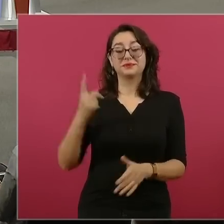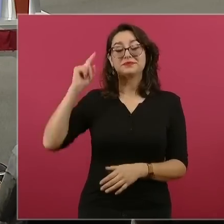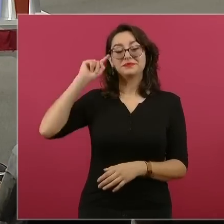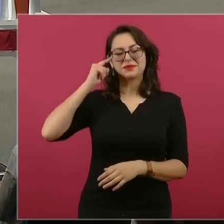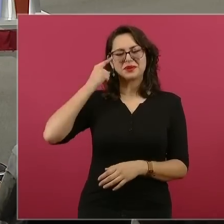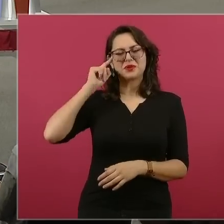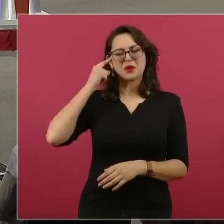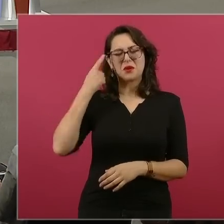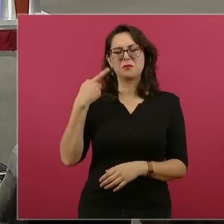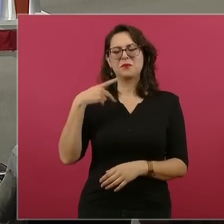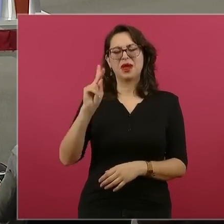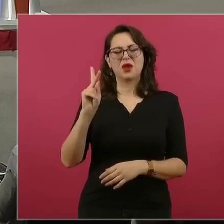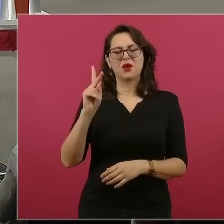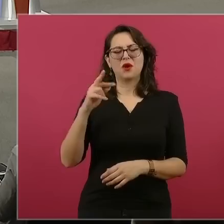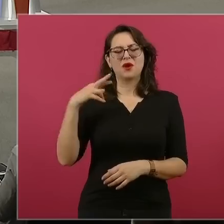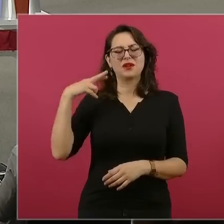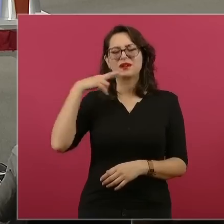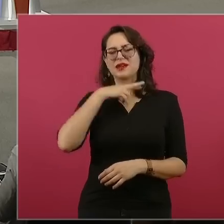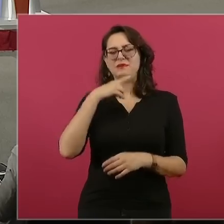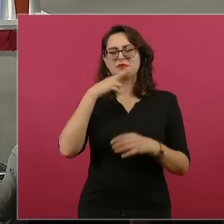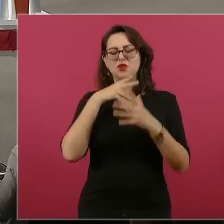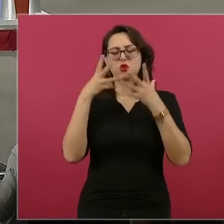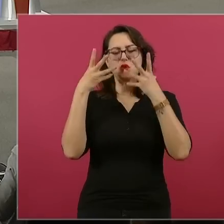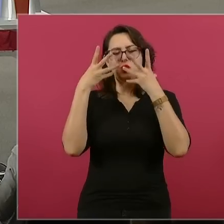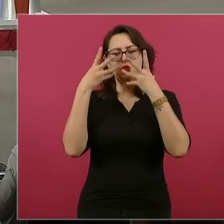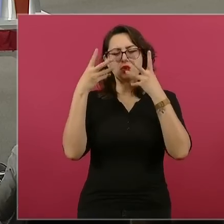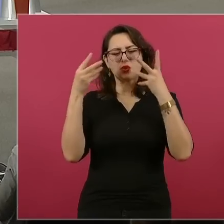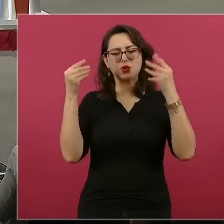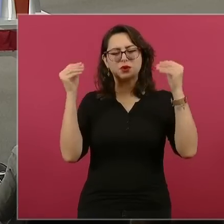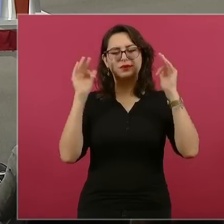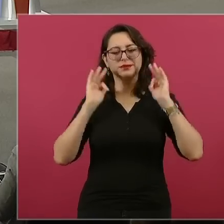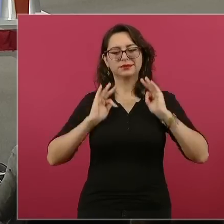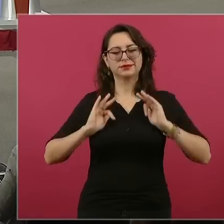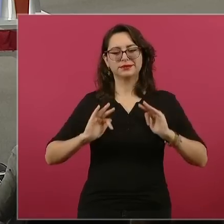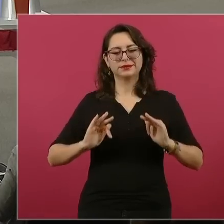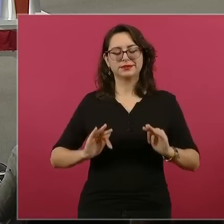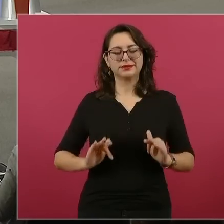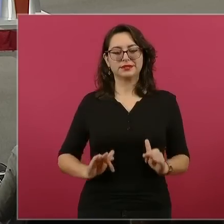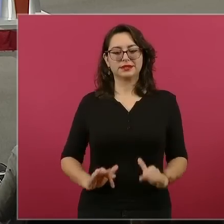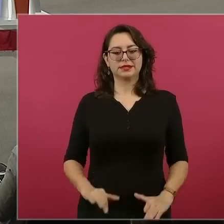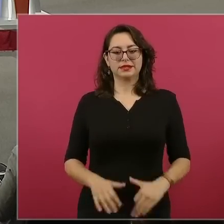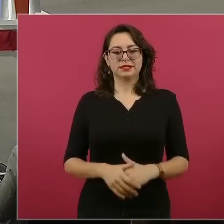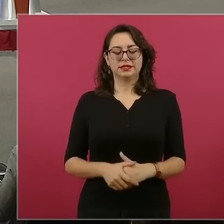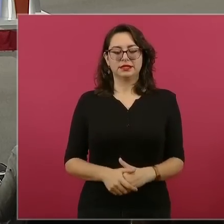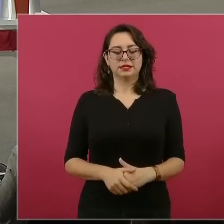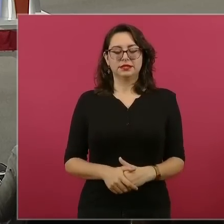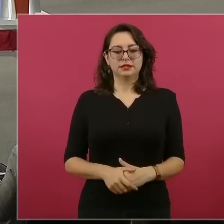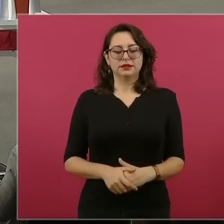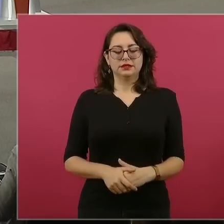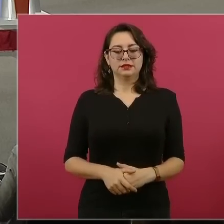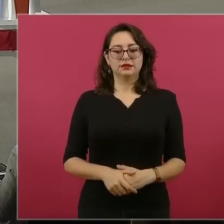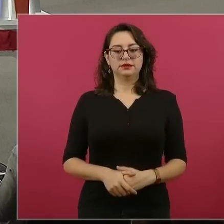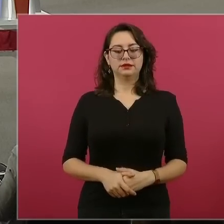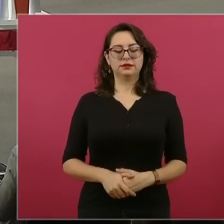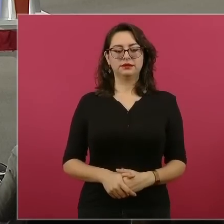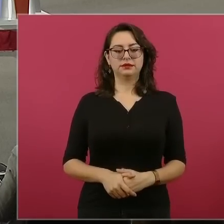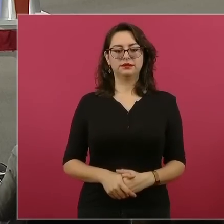pero no tardo en tranquilizarme. Es esto.